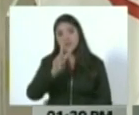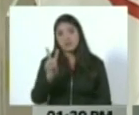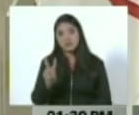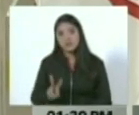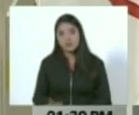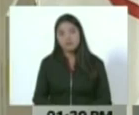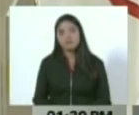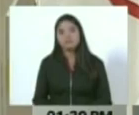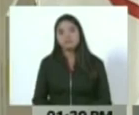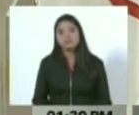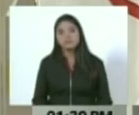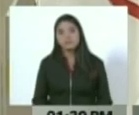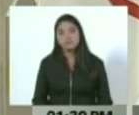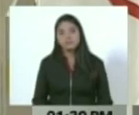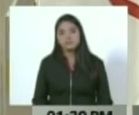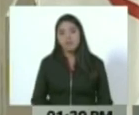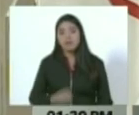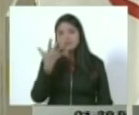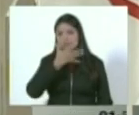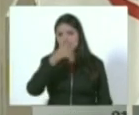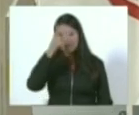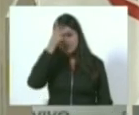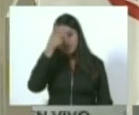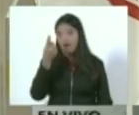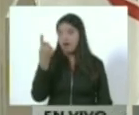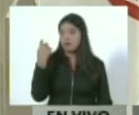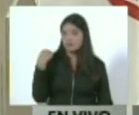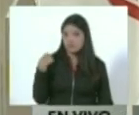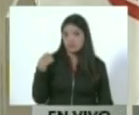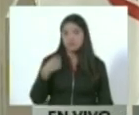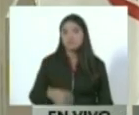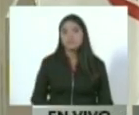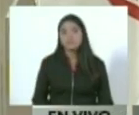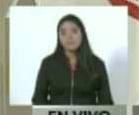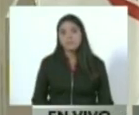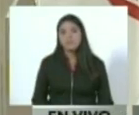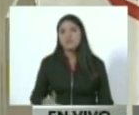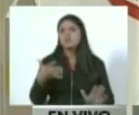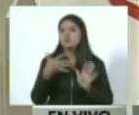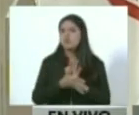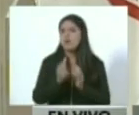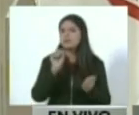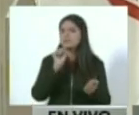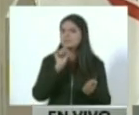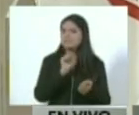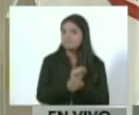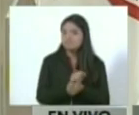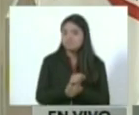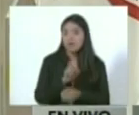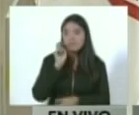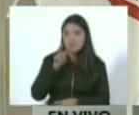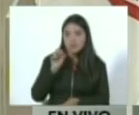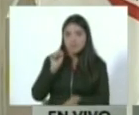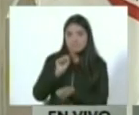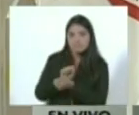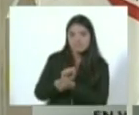de Venezuela, Tarek El Aissami, el día de ayer, sobre la detención en flagrancia